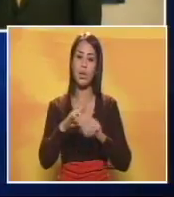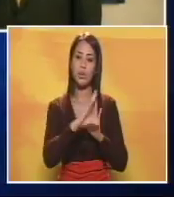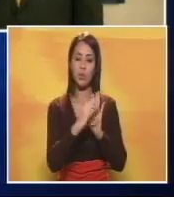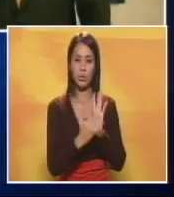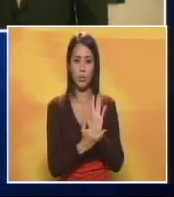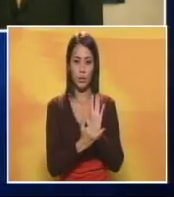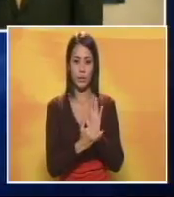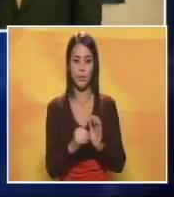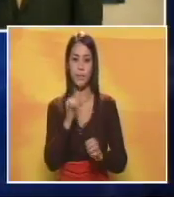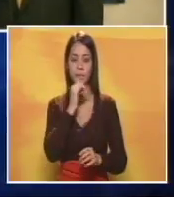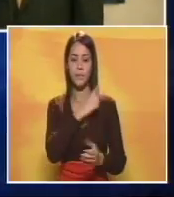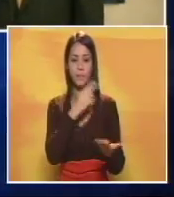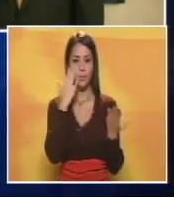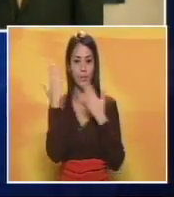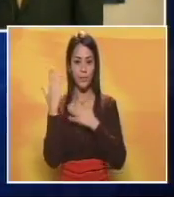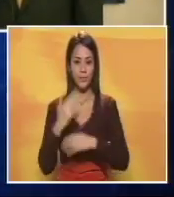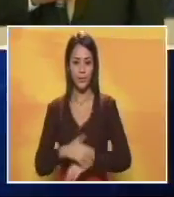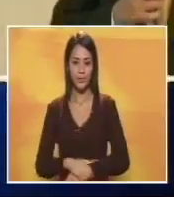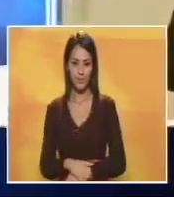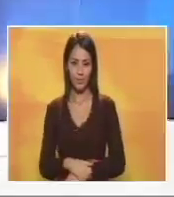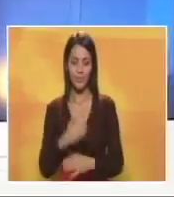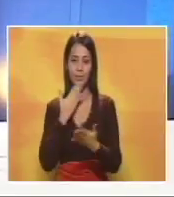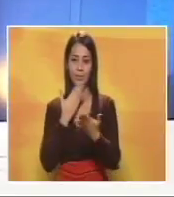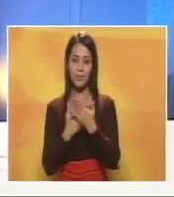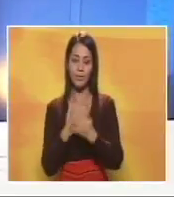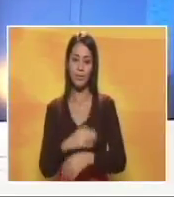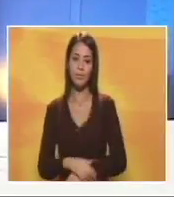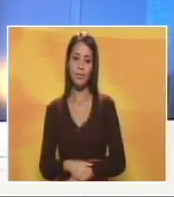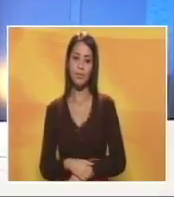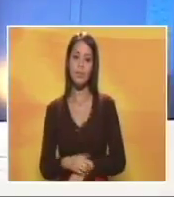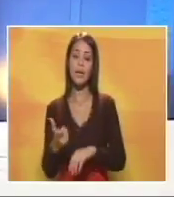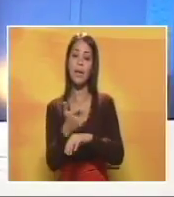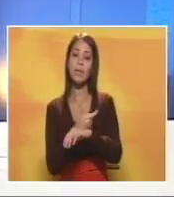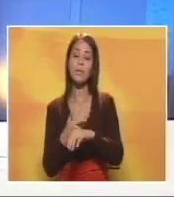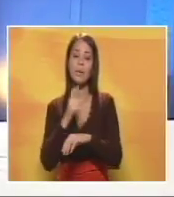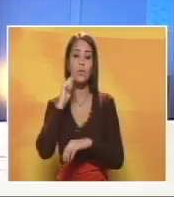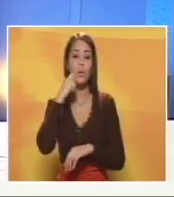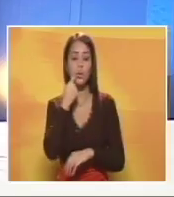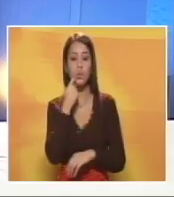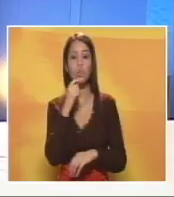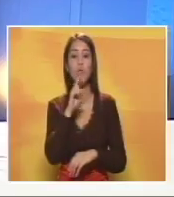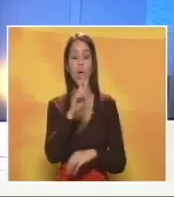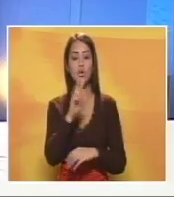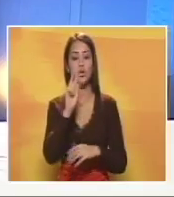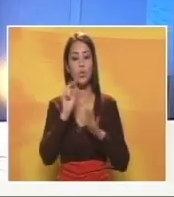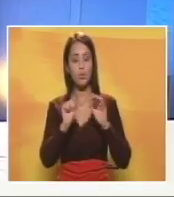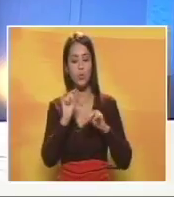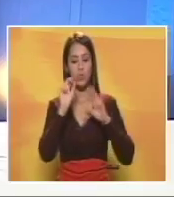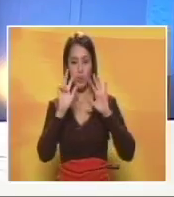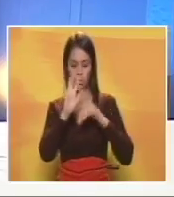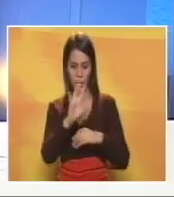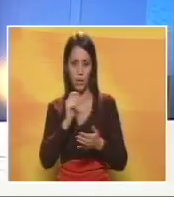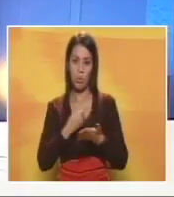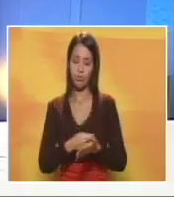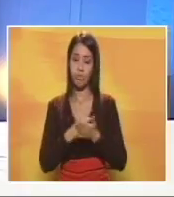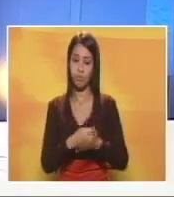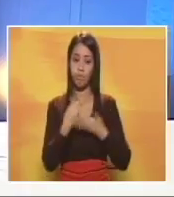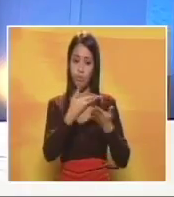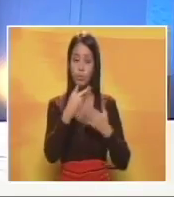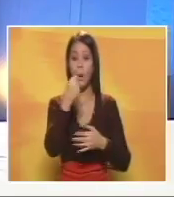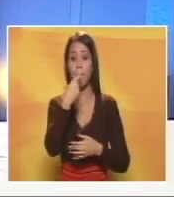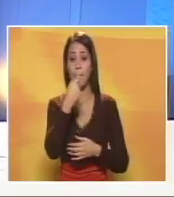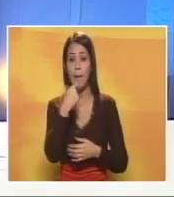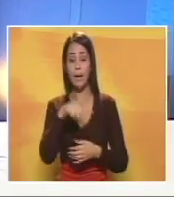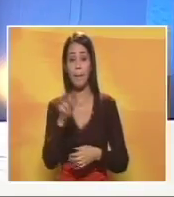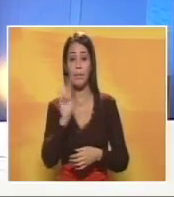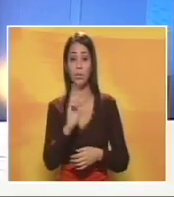Constituyente. Santiago Gutiérrez, Noticiero Venevisión. Gracias, Santiago. El gobierno de Rusia donó 8.5 toneladas de medicamentos e insumos médicos a Venezuela